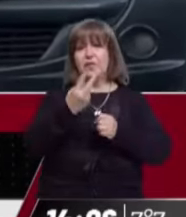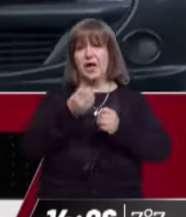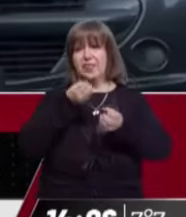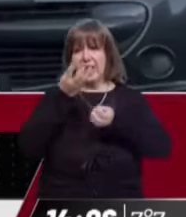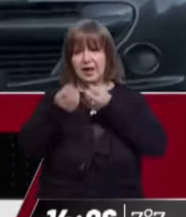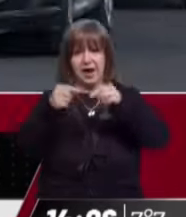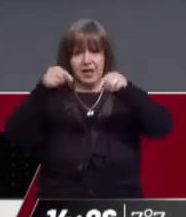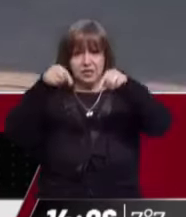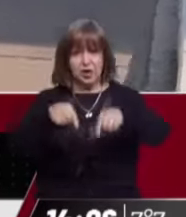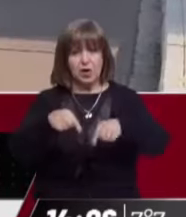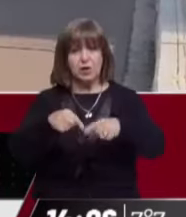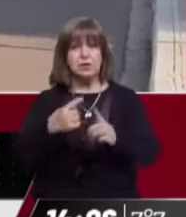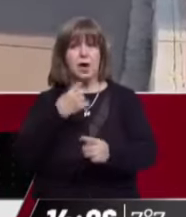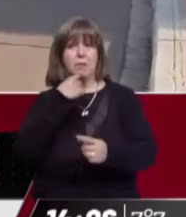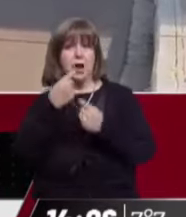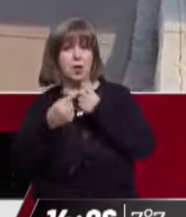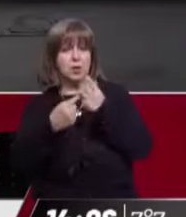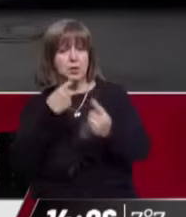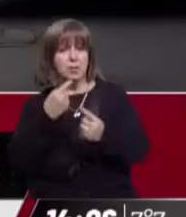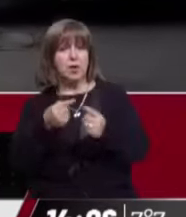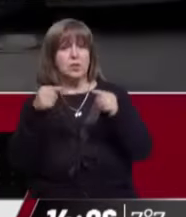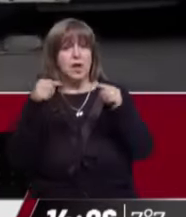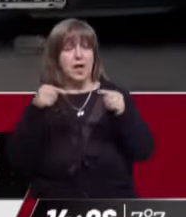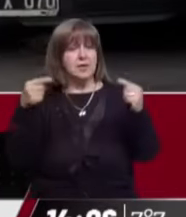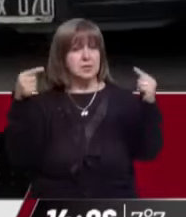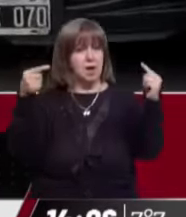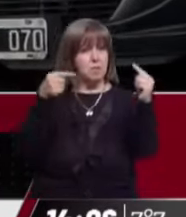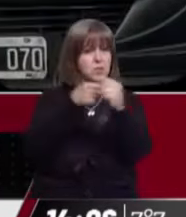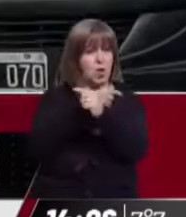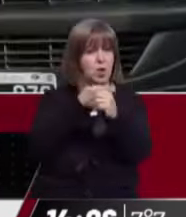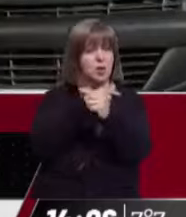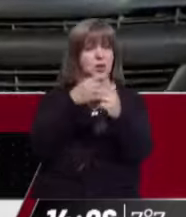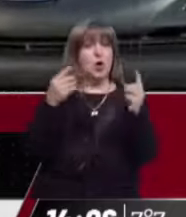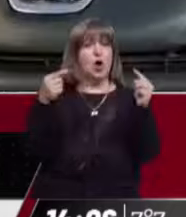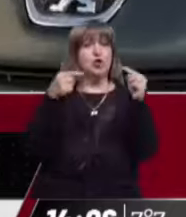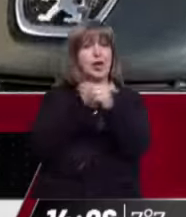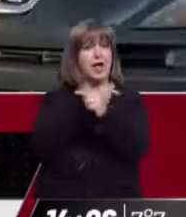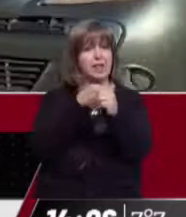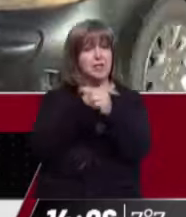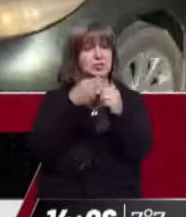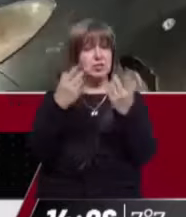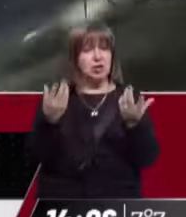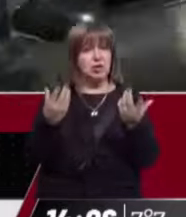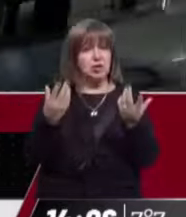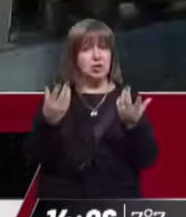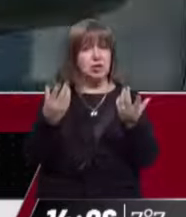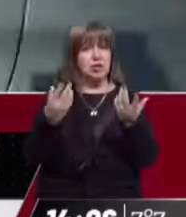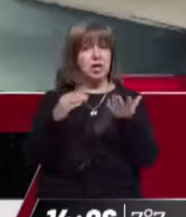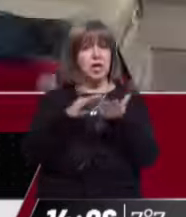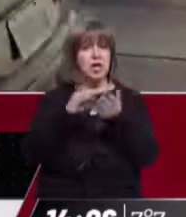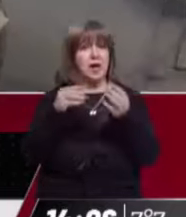hoy, y hacíamos las preguntas, esa contradicción era advertida y era acomodada.